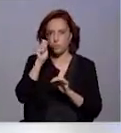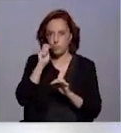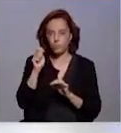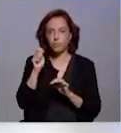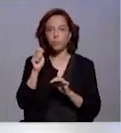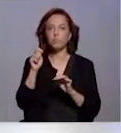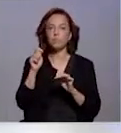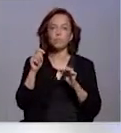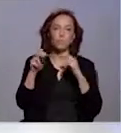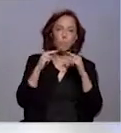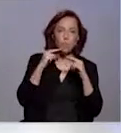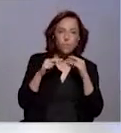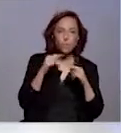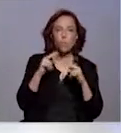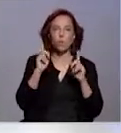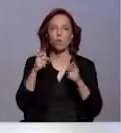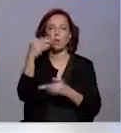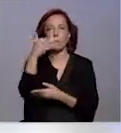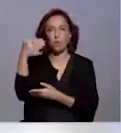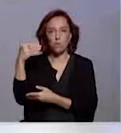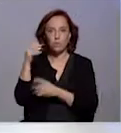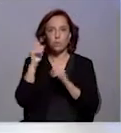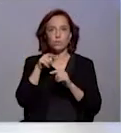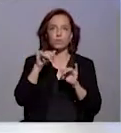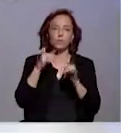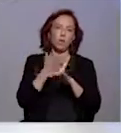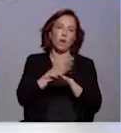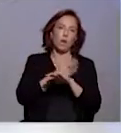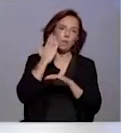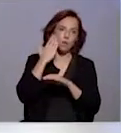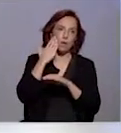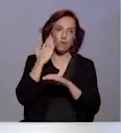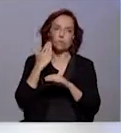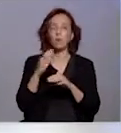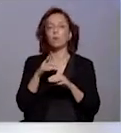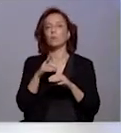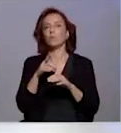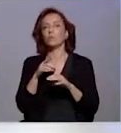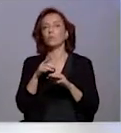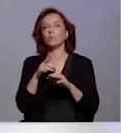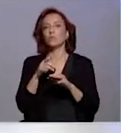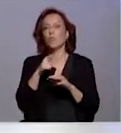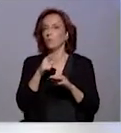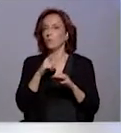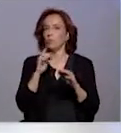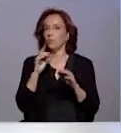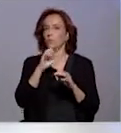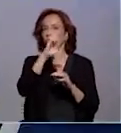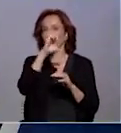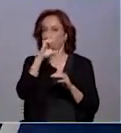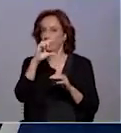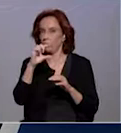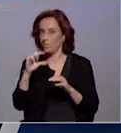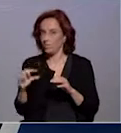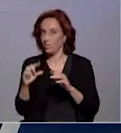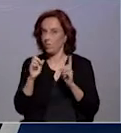gastronomía la hotelería ahí ya preveíamos durante el desarrollo del monitor de mercado laboral que venía cayendo la demanda de